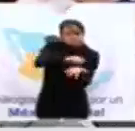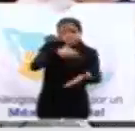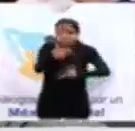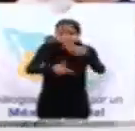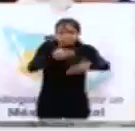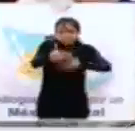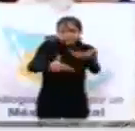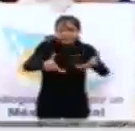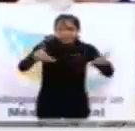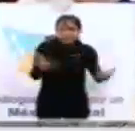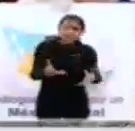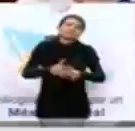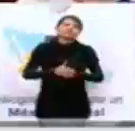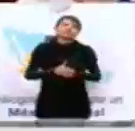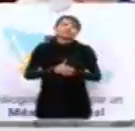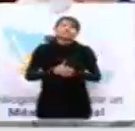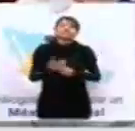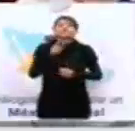agropecuario.